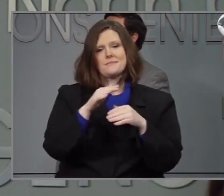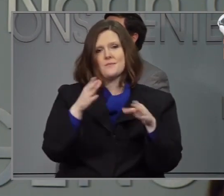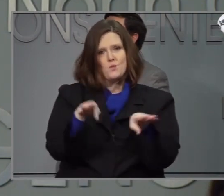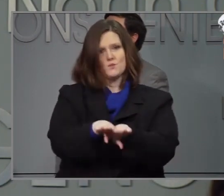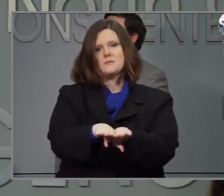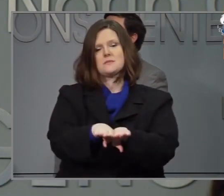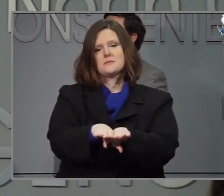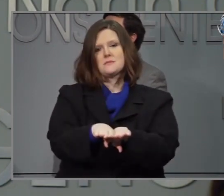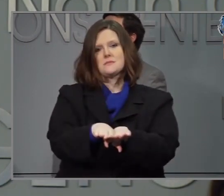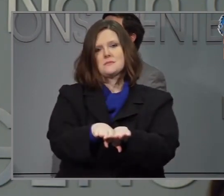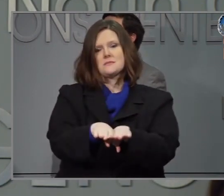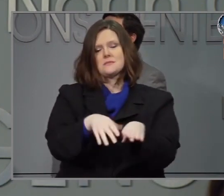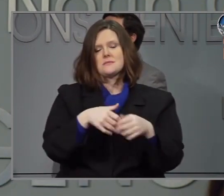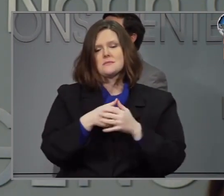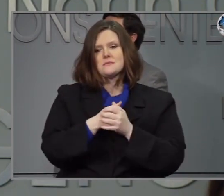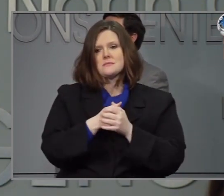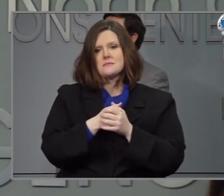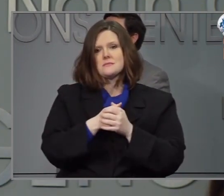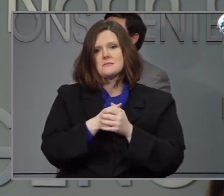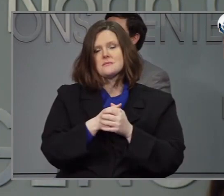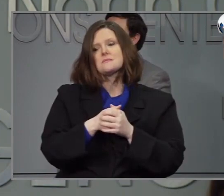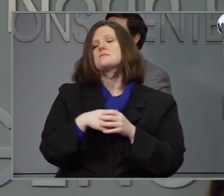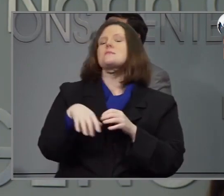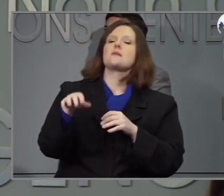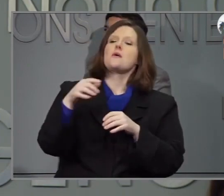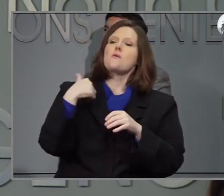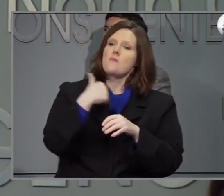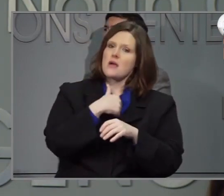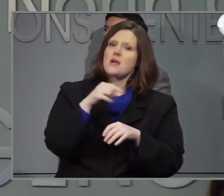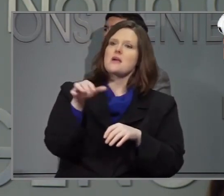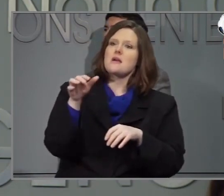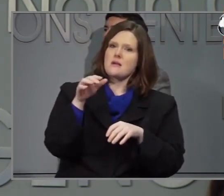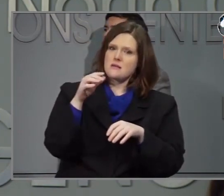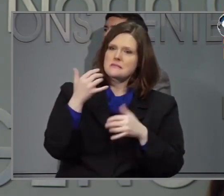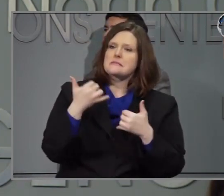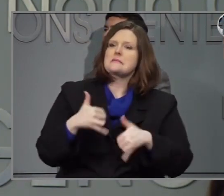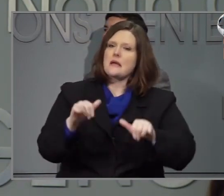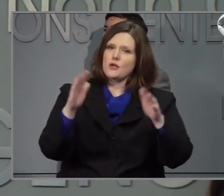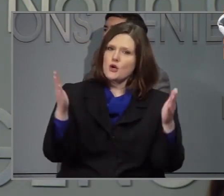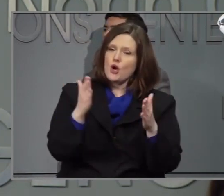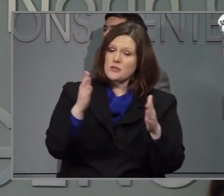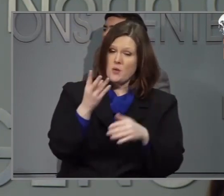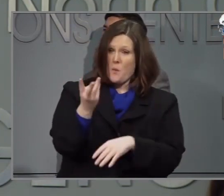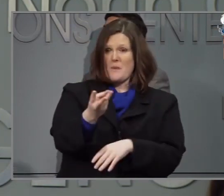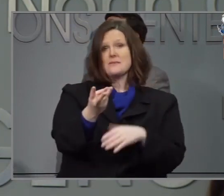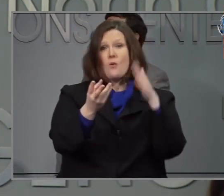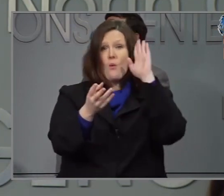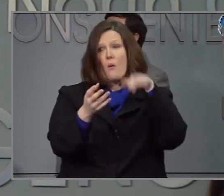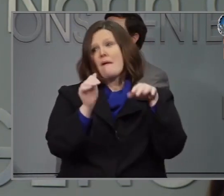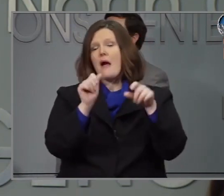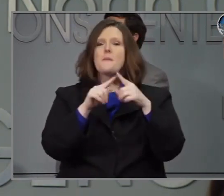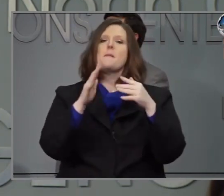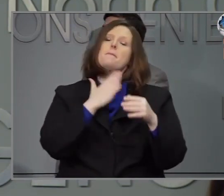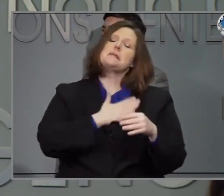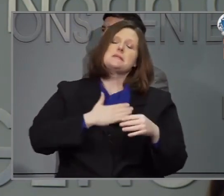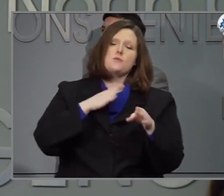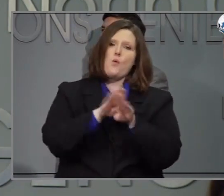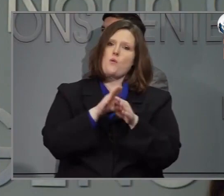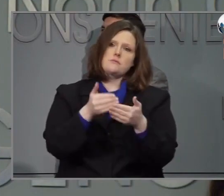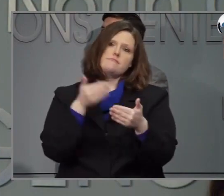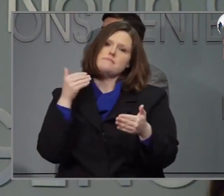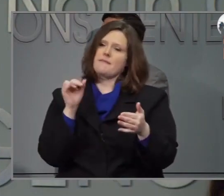miércoles al igual que con otras instalaciones los instamos a cerrar antes de que pues de esta